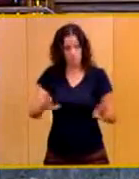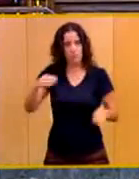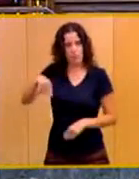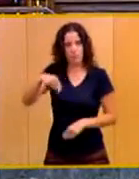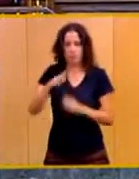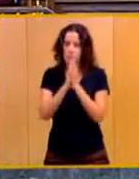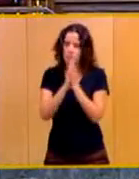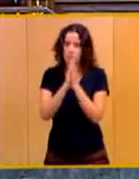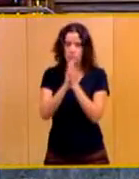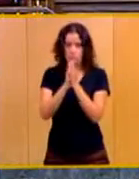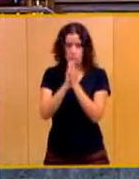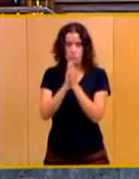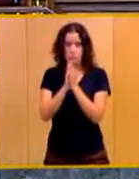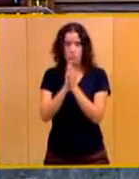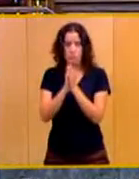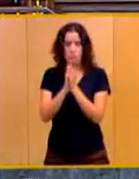tanto,